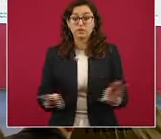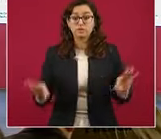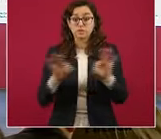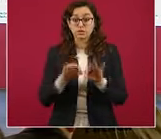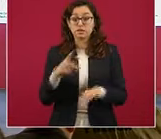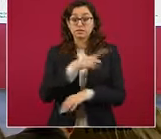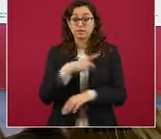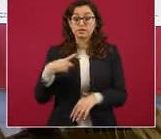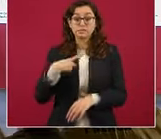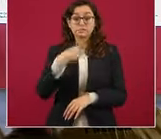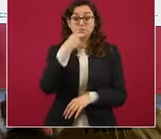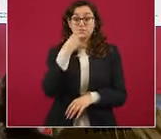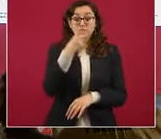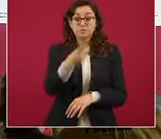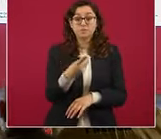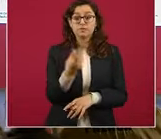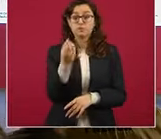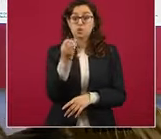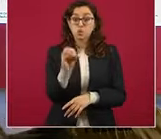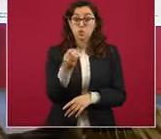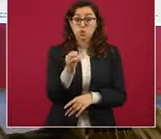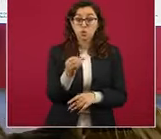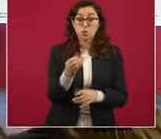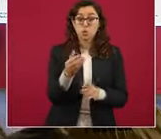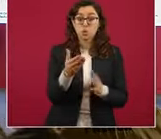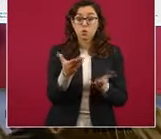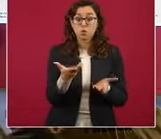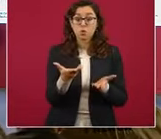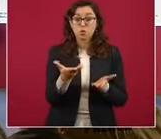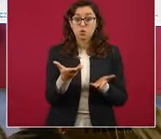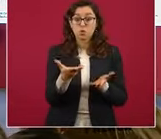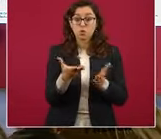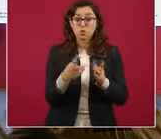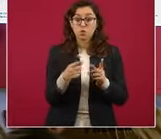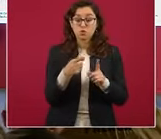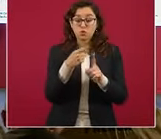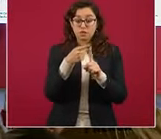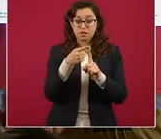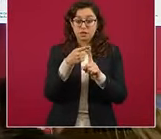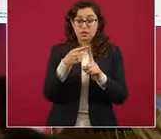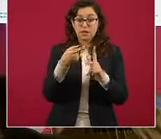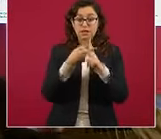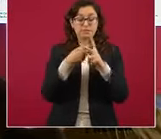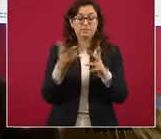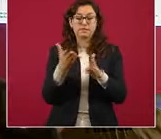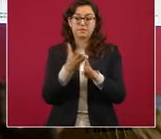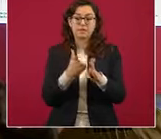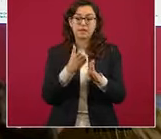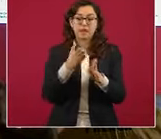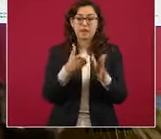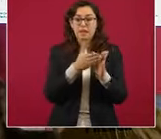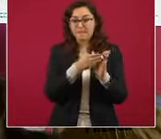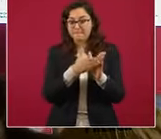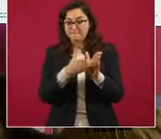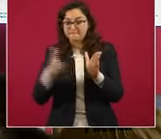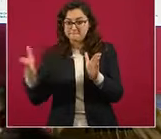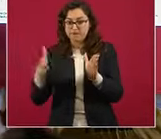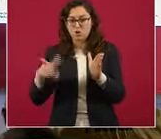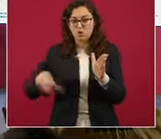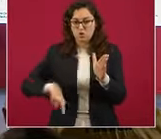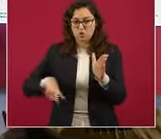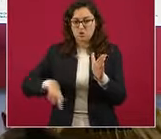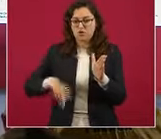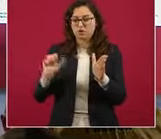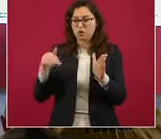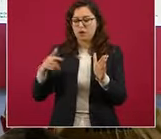que este es el mes de la actual administración del presidente López Obrador que ha habido el menor